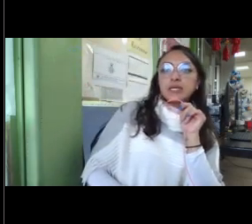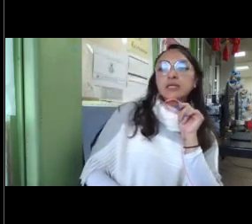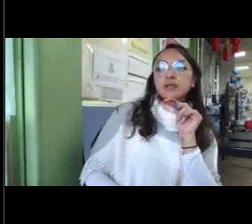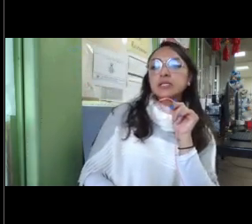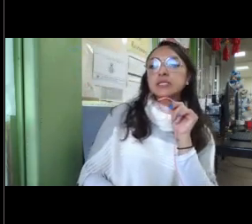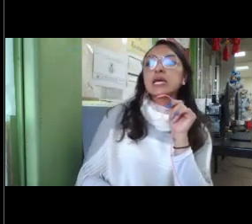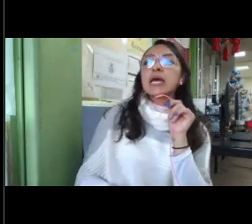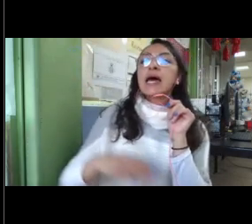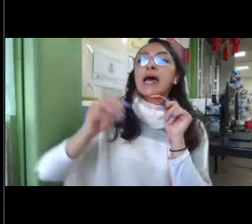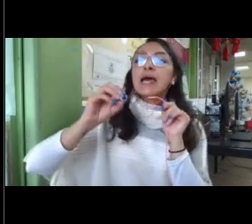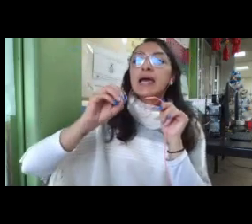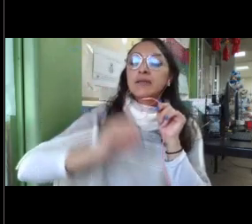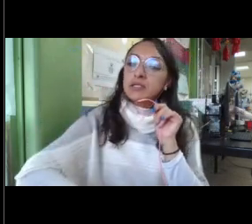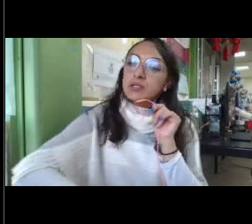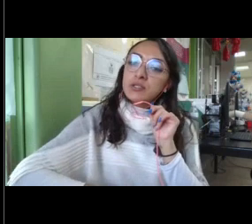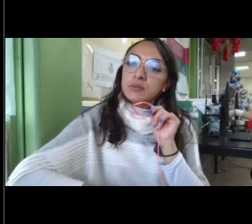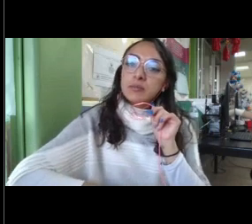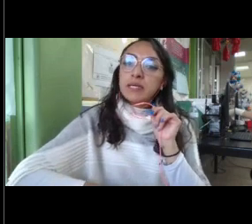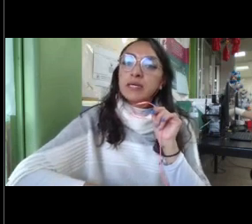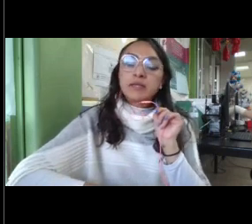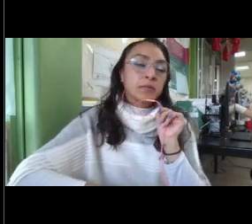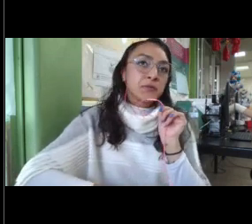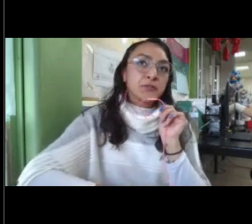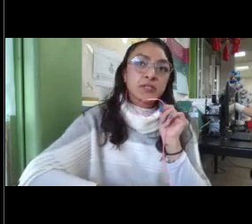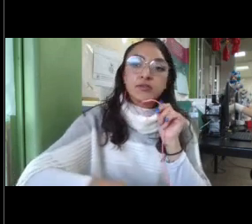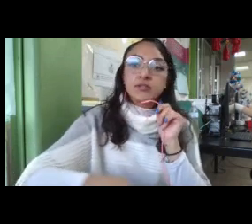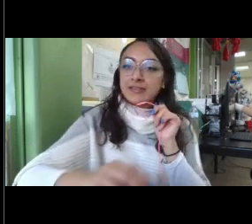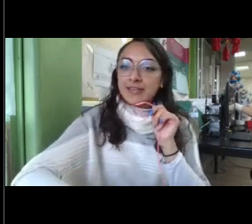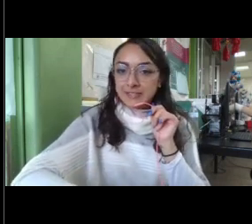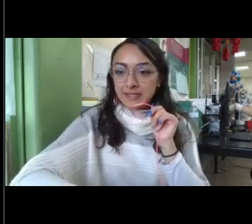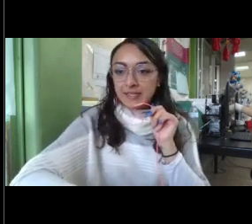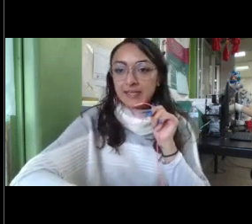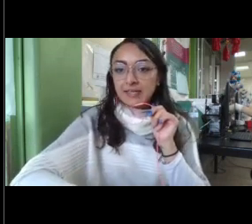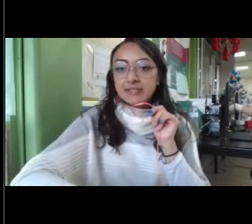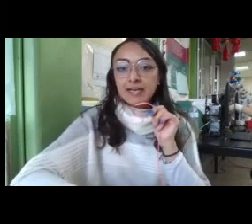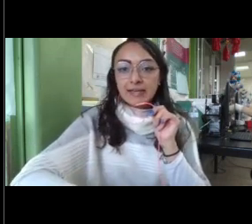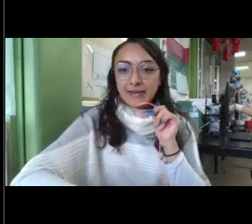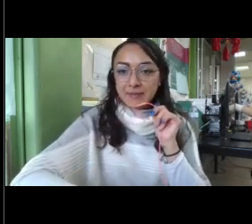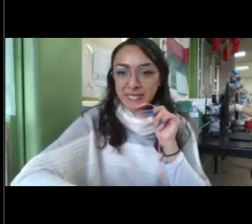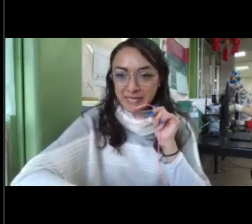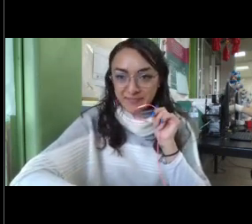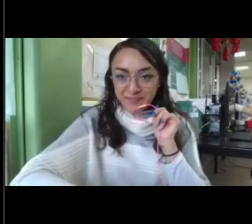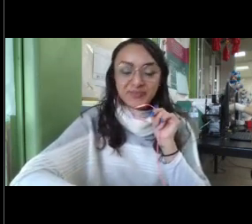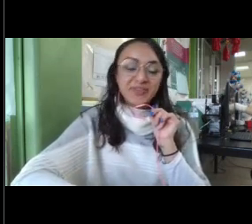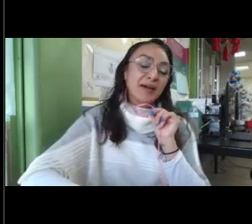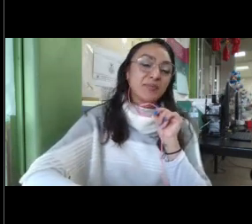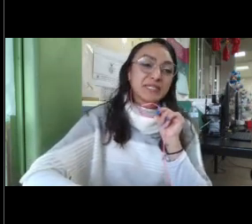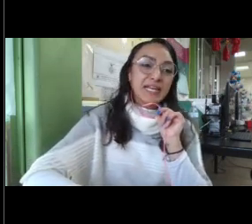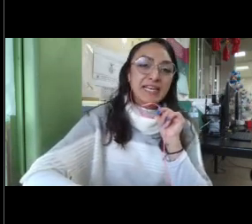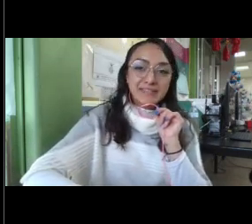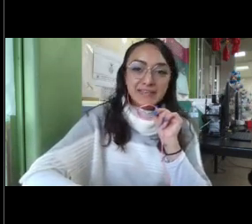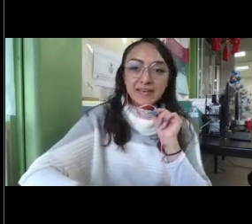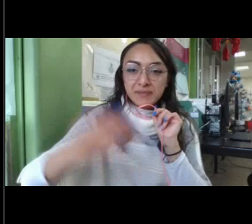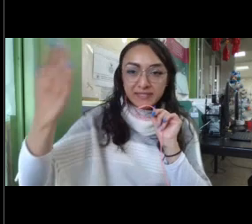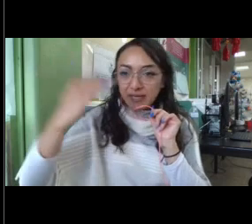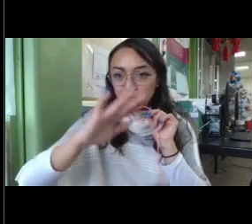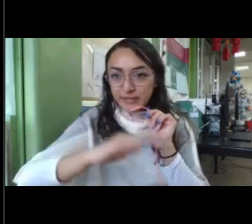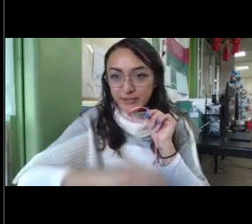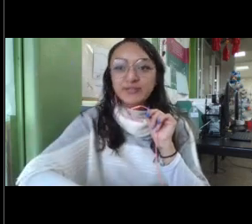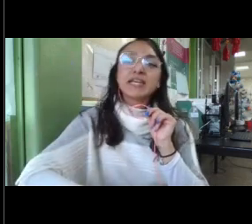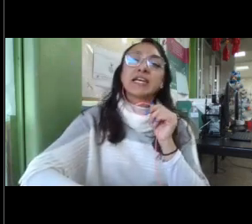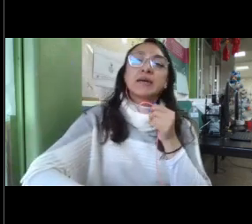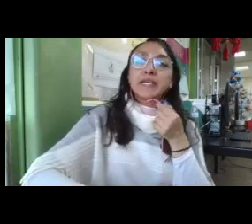aprendamos a hablar. Entonces, el 28 de noviembre de 1867, que es el día de mañana, pues ese día,